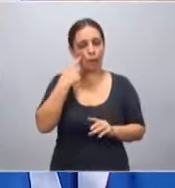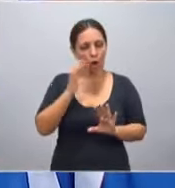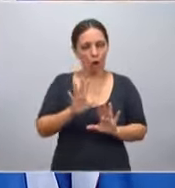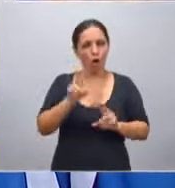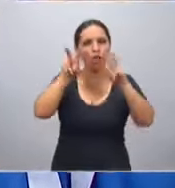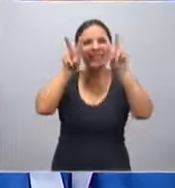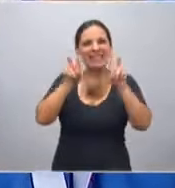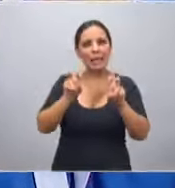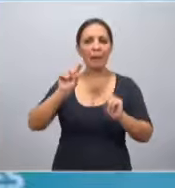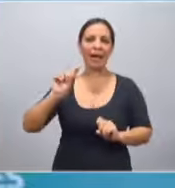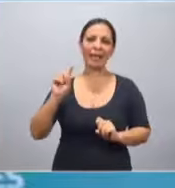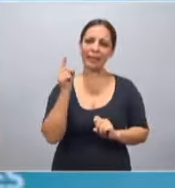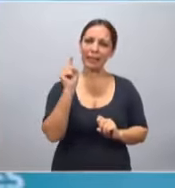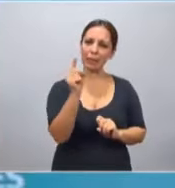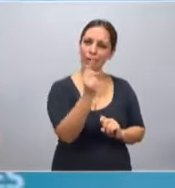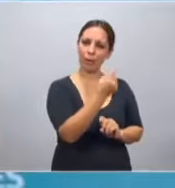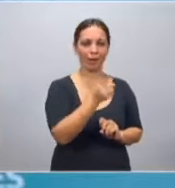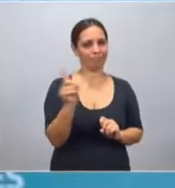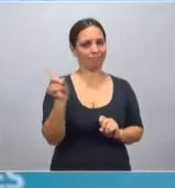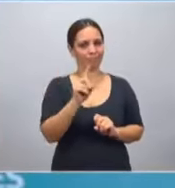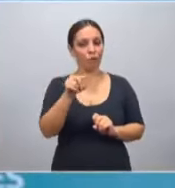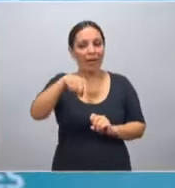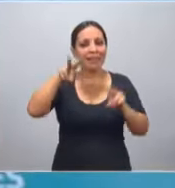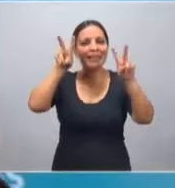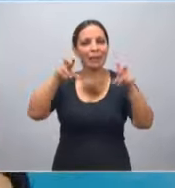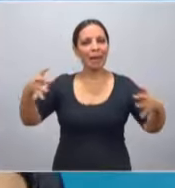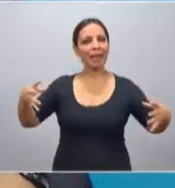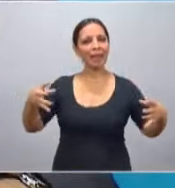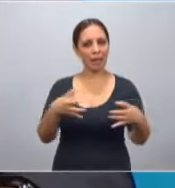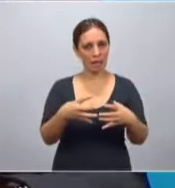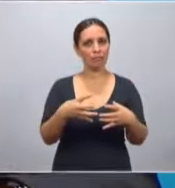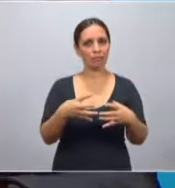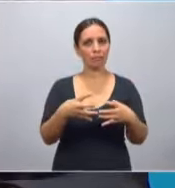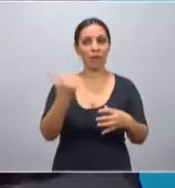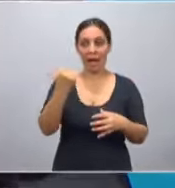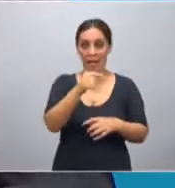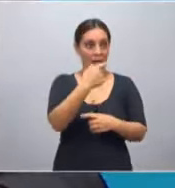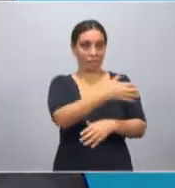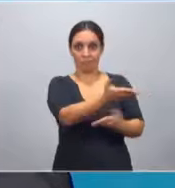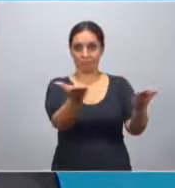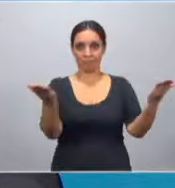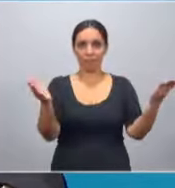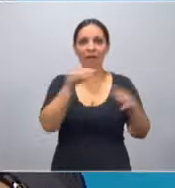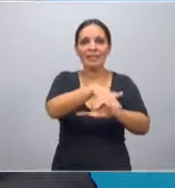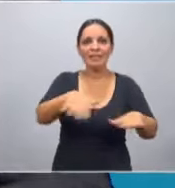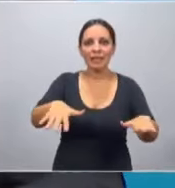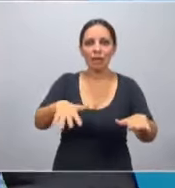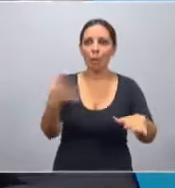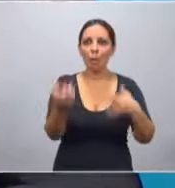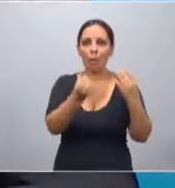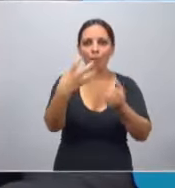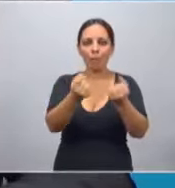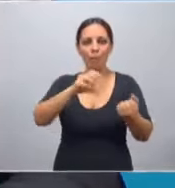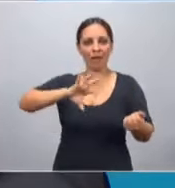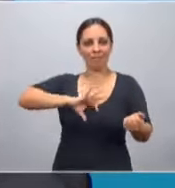individual solamente es un tema colectivo quiero decir Acá hay pibes y pibas que sacaron más